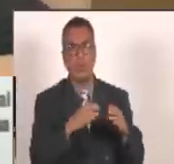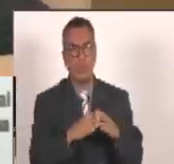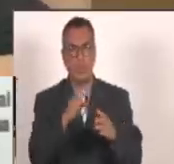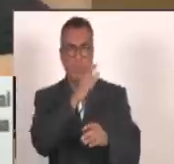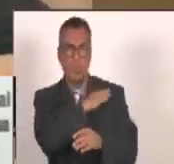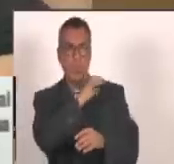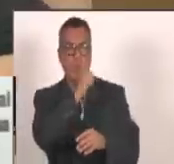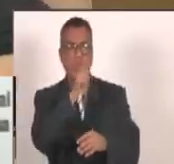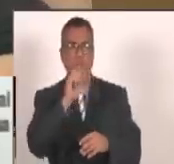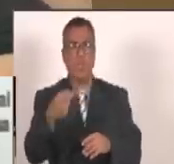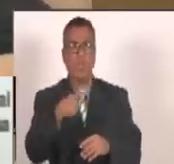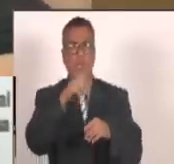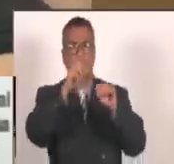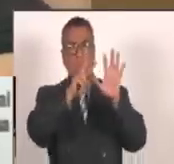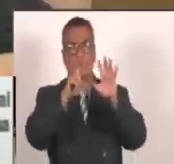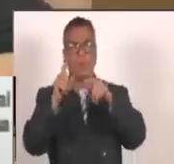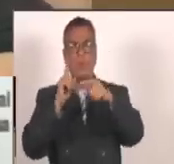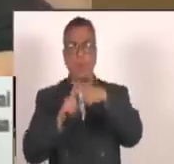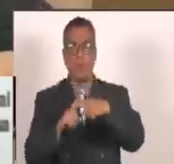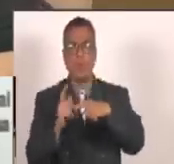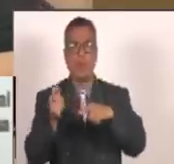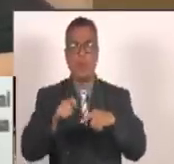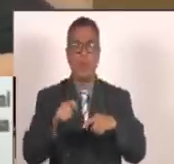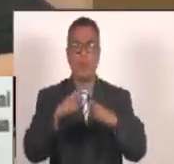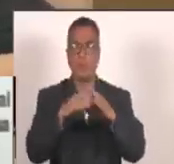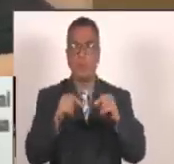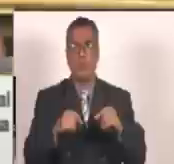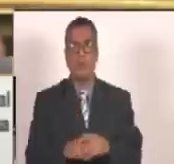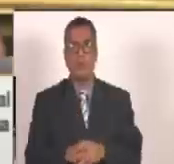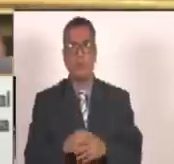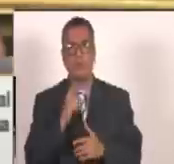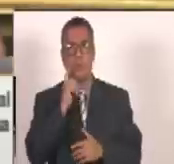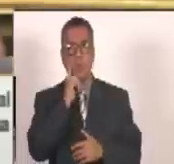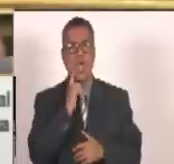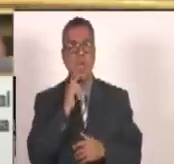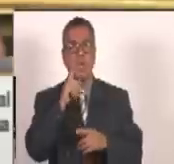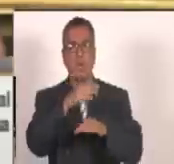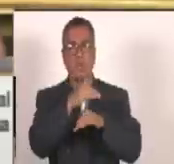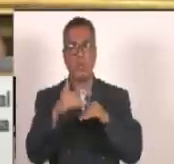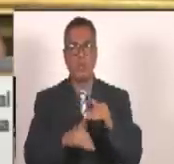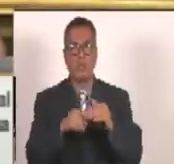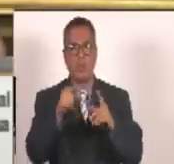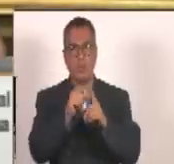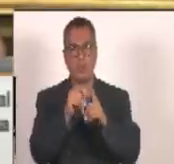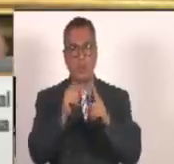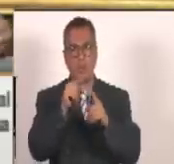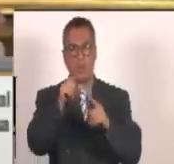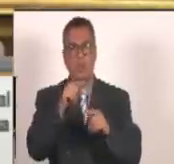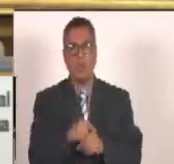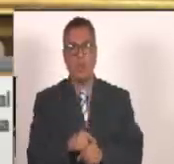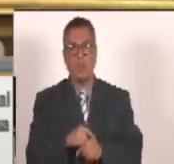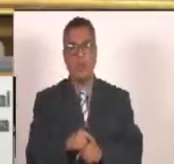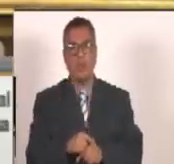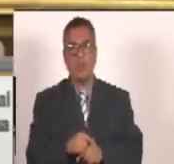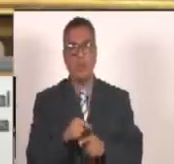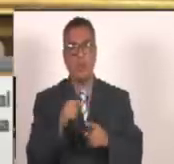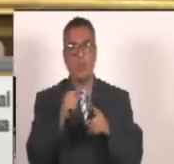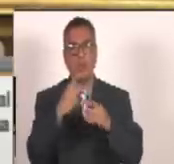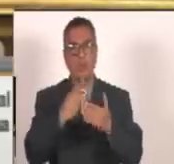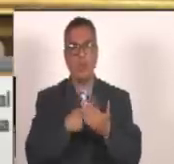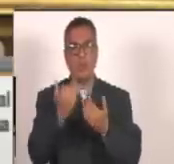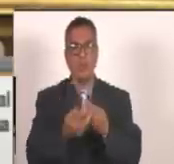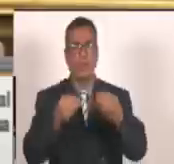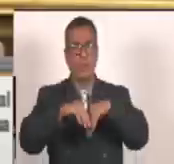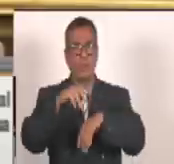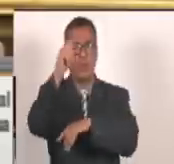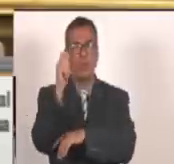el G77 más China. Es todo, ciudadano presidente. Gracias, secretaria. Déjame el derecho de palabra para presentación de proyecto de